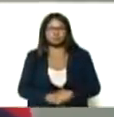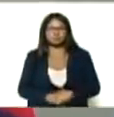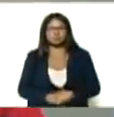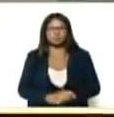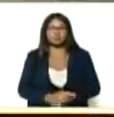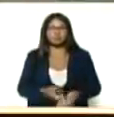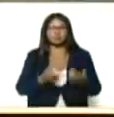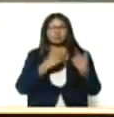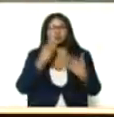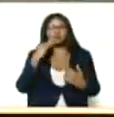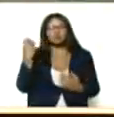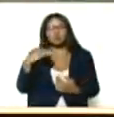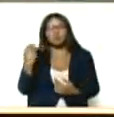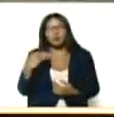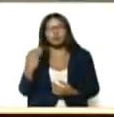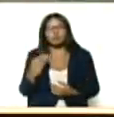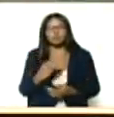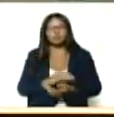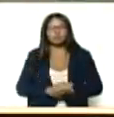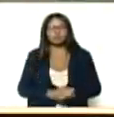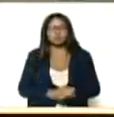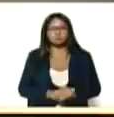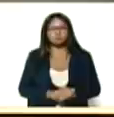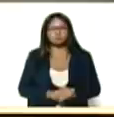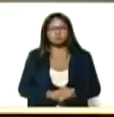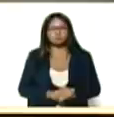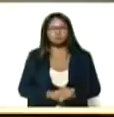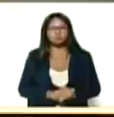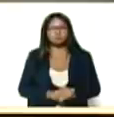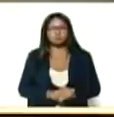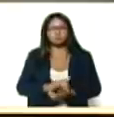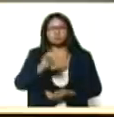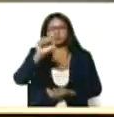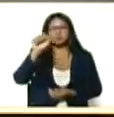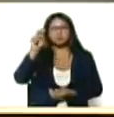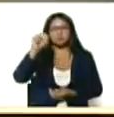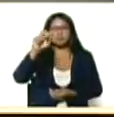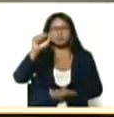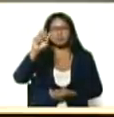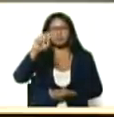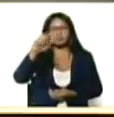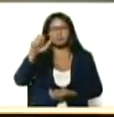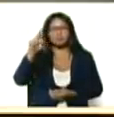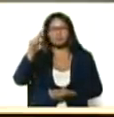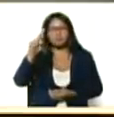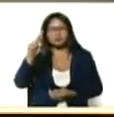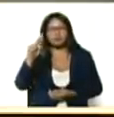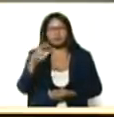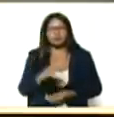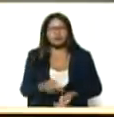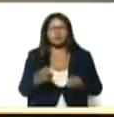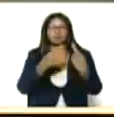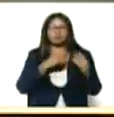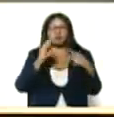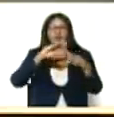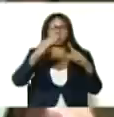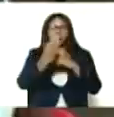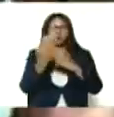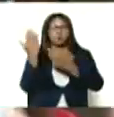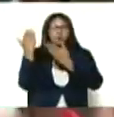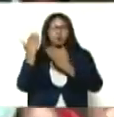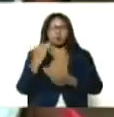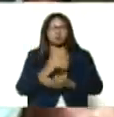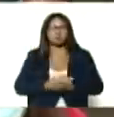comisionada de la Juventud Legislativa. Jennifer Garvet, comisionada de Cultura,